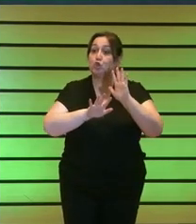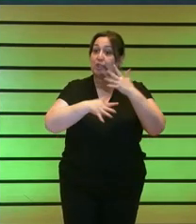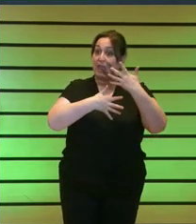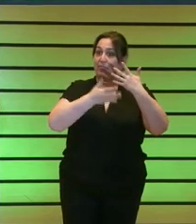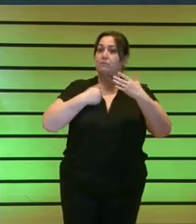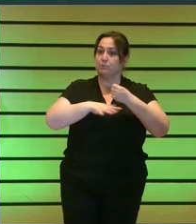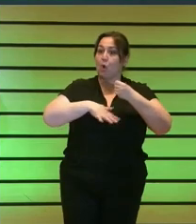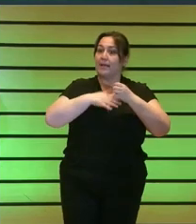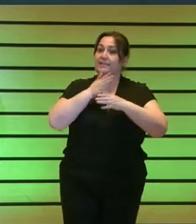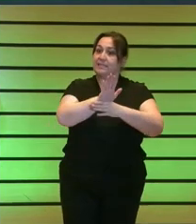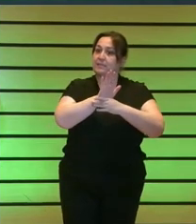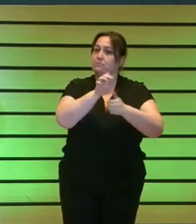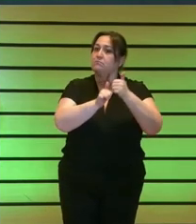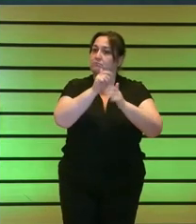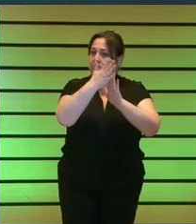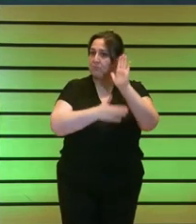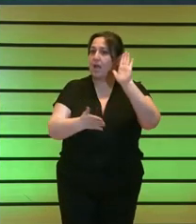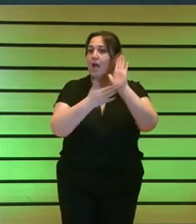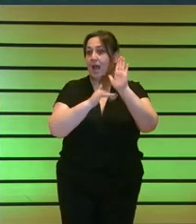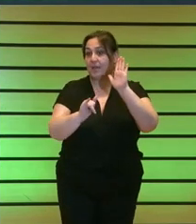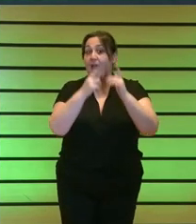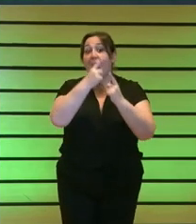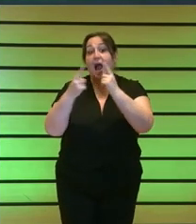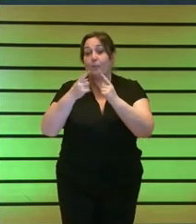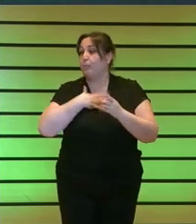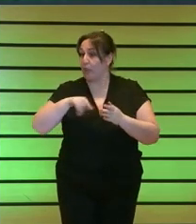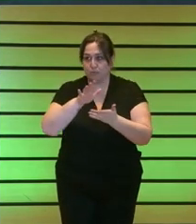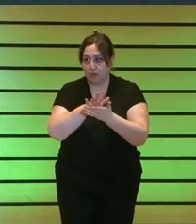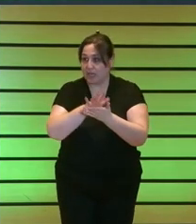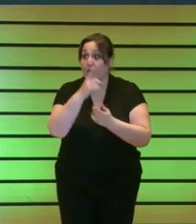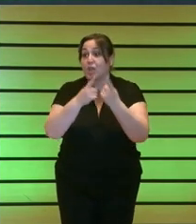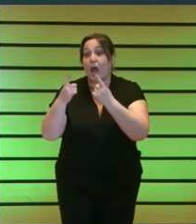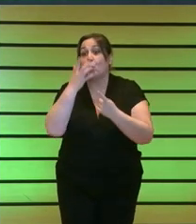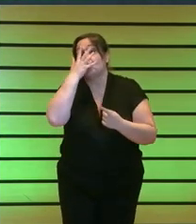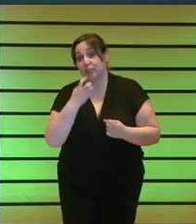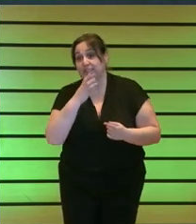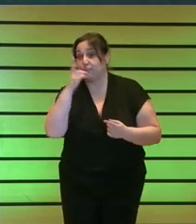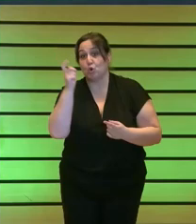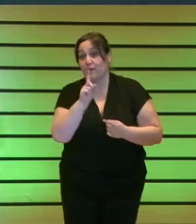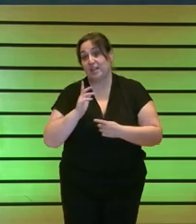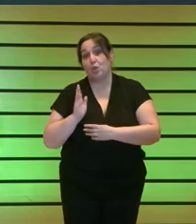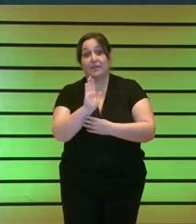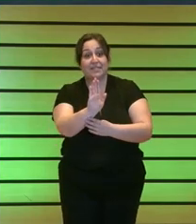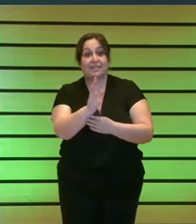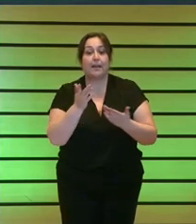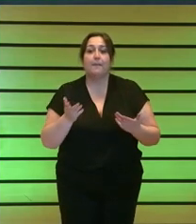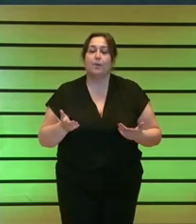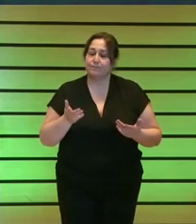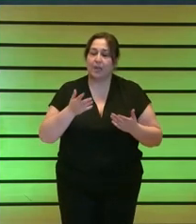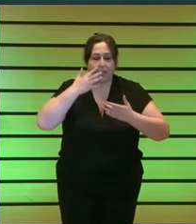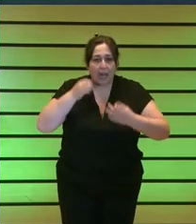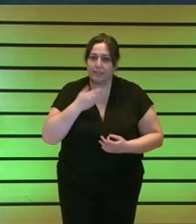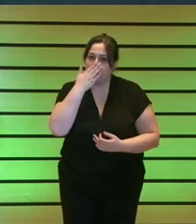podéis estar tranquilos algunos A lo mejor un poco tristes porque no están hoy aquí presentando las Ha sido muy difícil de hecho